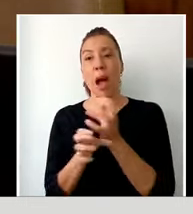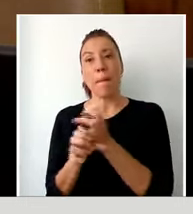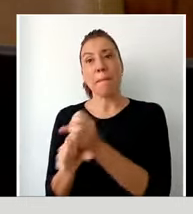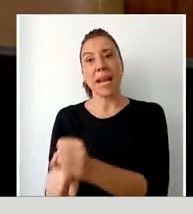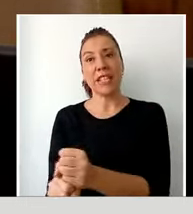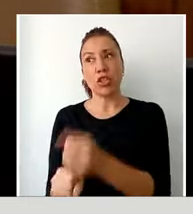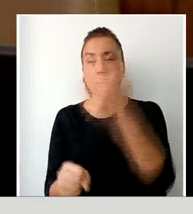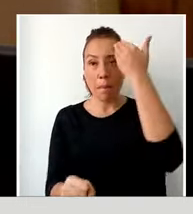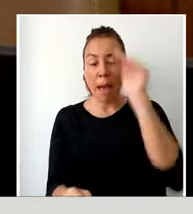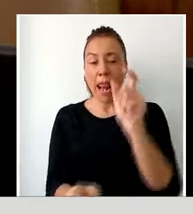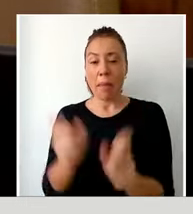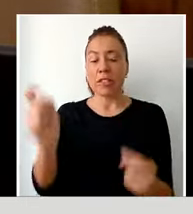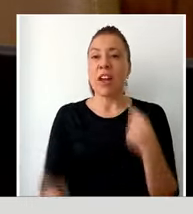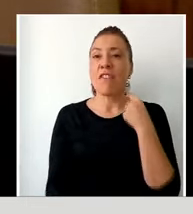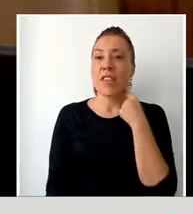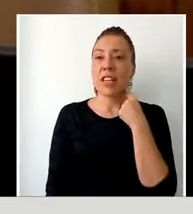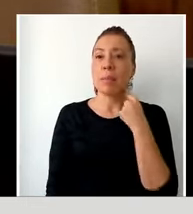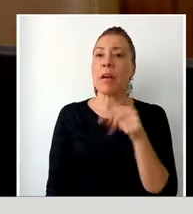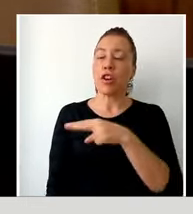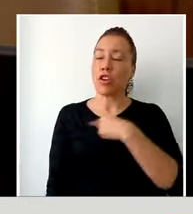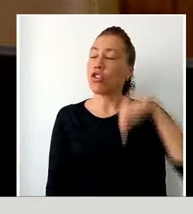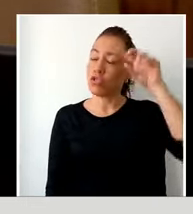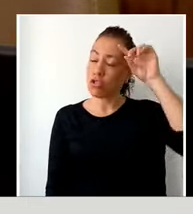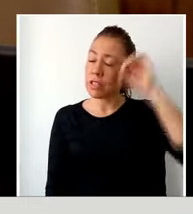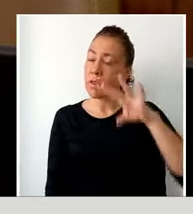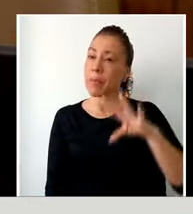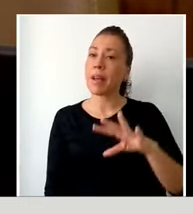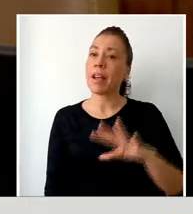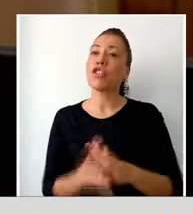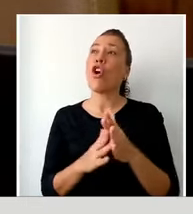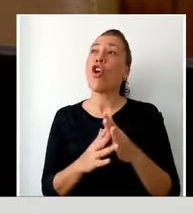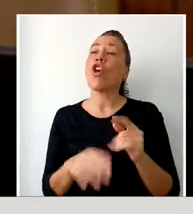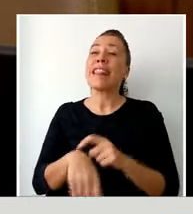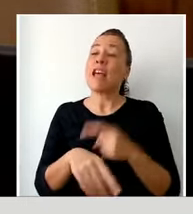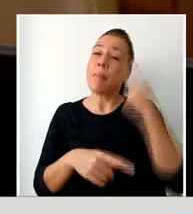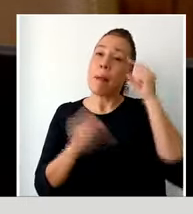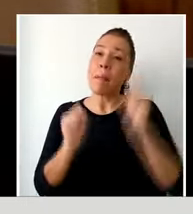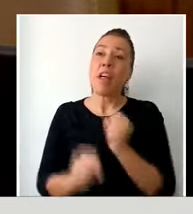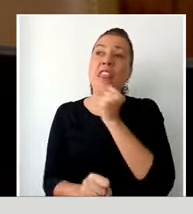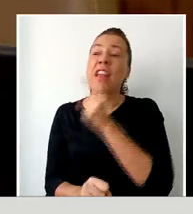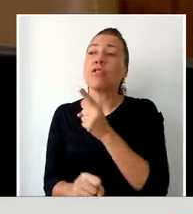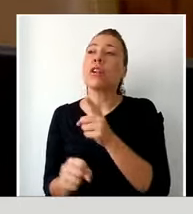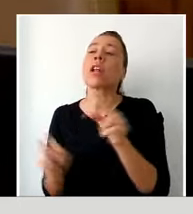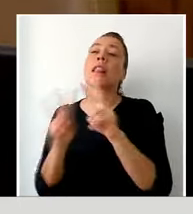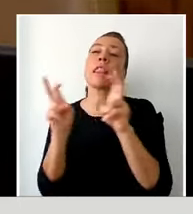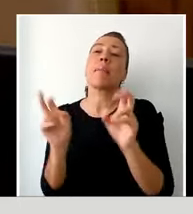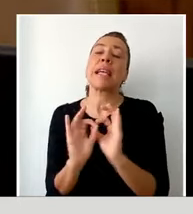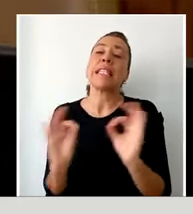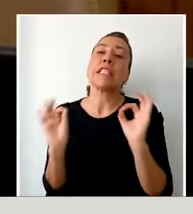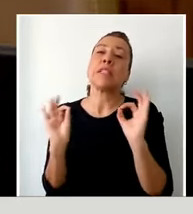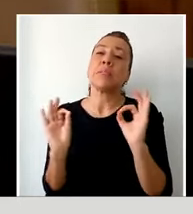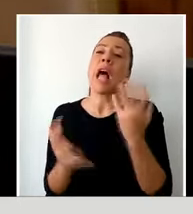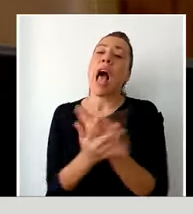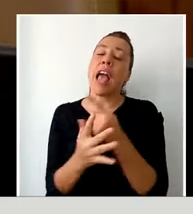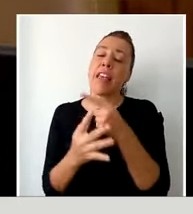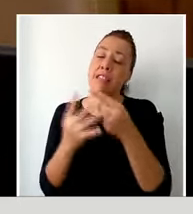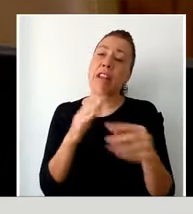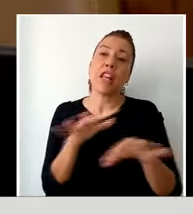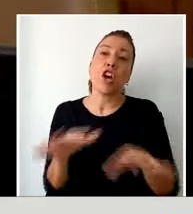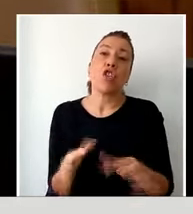y en las cuales sabemos que los procesos para denunciar son particulares y responden a una serie de factores que es